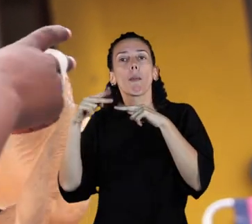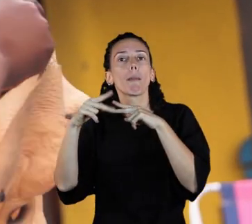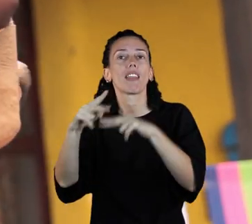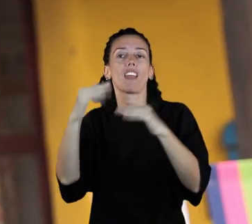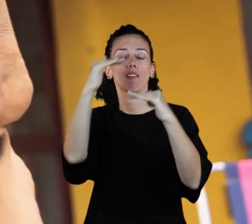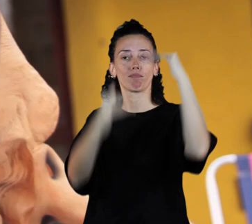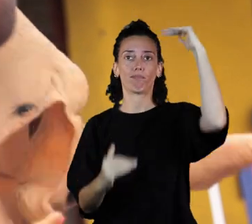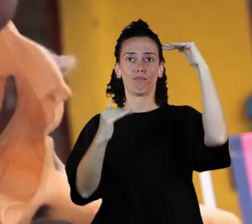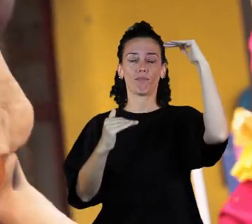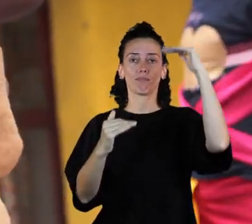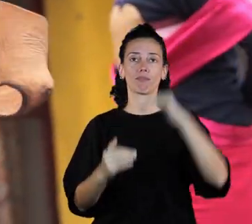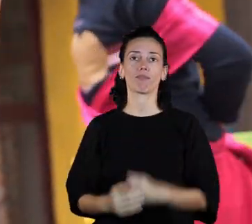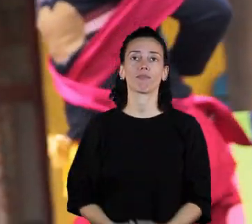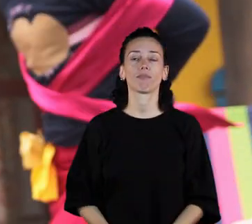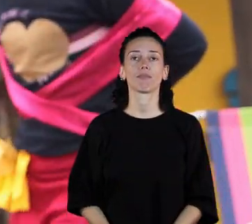mantener esta desigualdad.